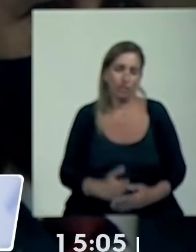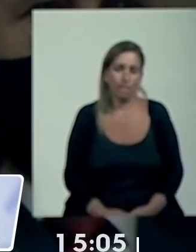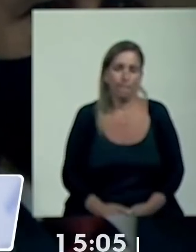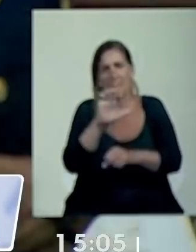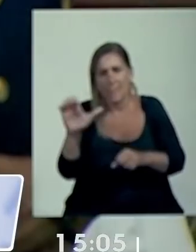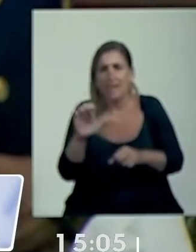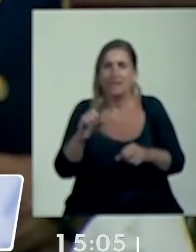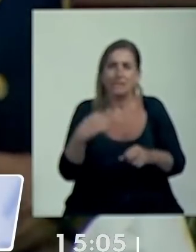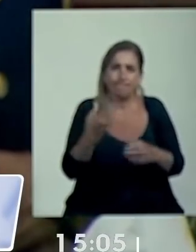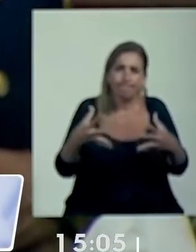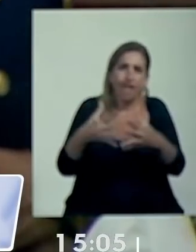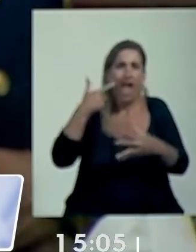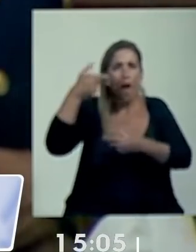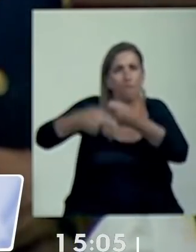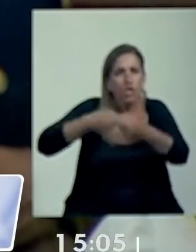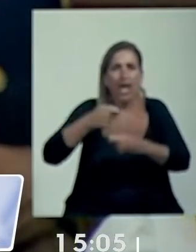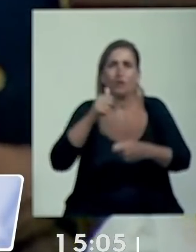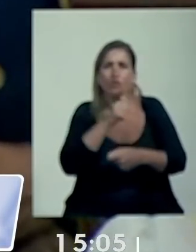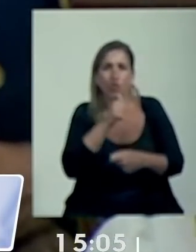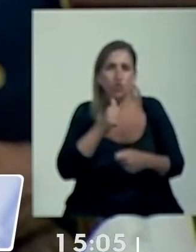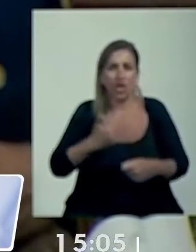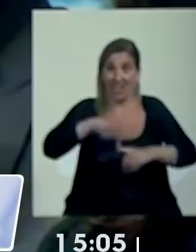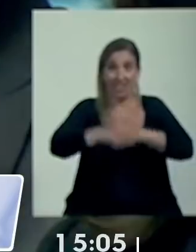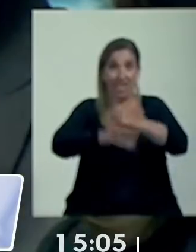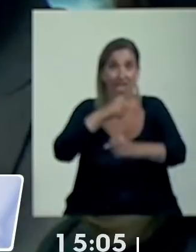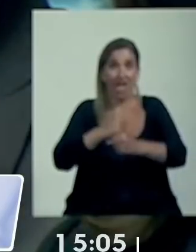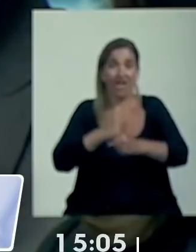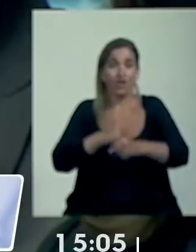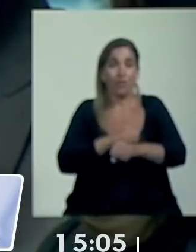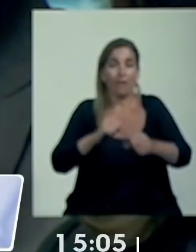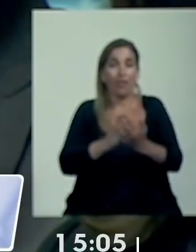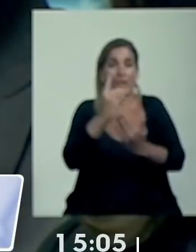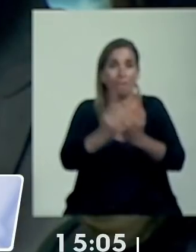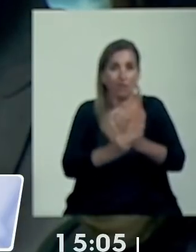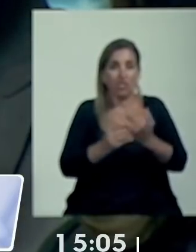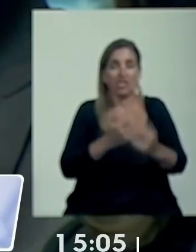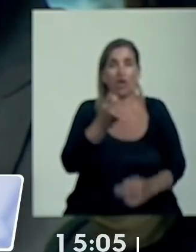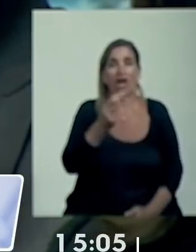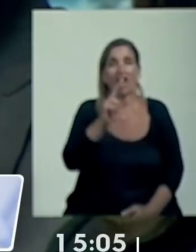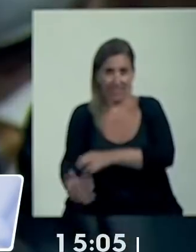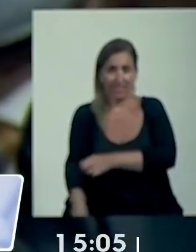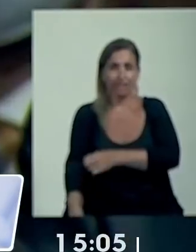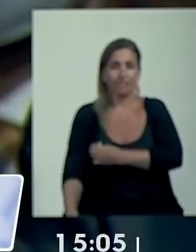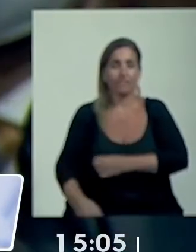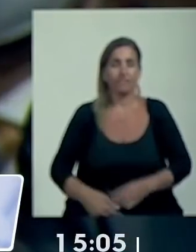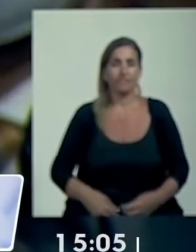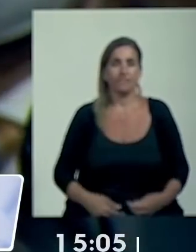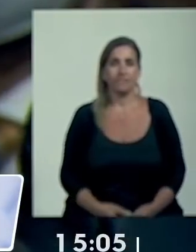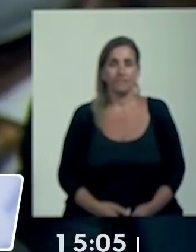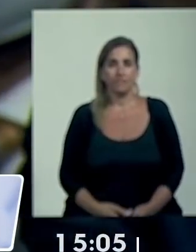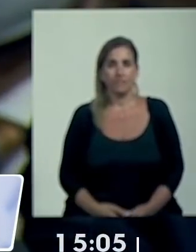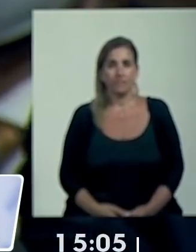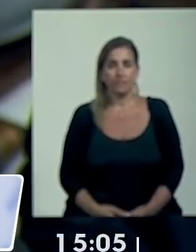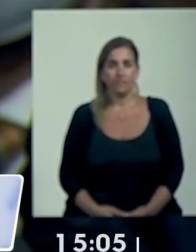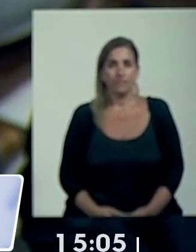que la cámara pueda discutir y votar sobre este proyecto de ley no va a incidir en nada el hecho que yo sea presidente el presidente en la cámara y